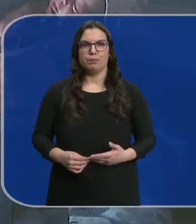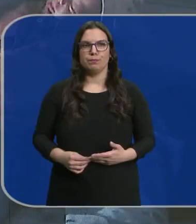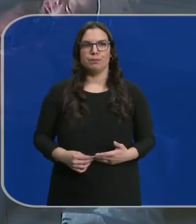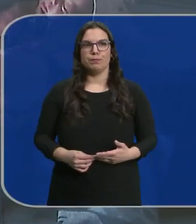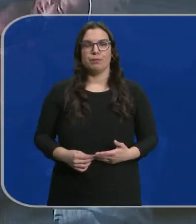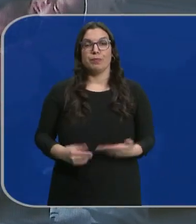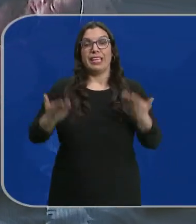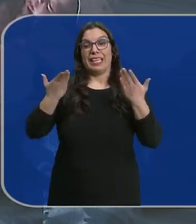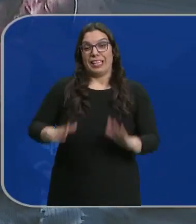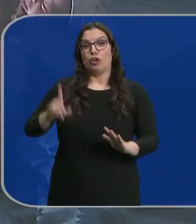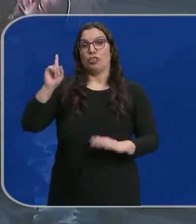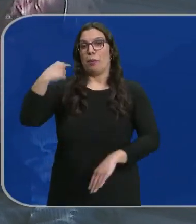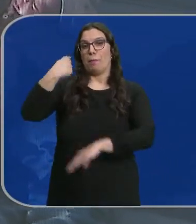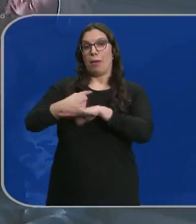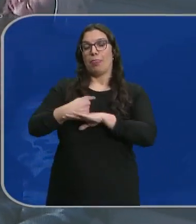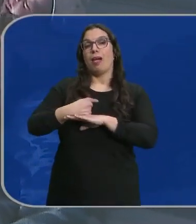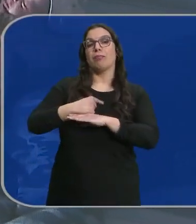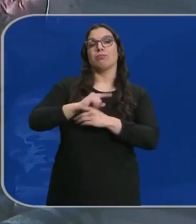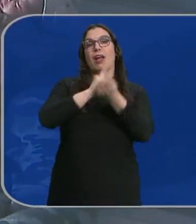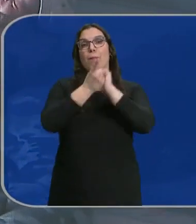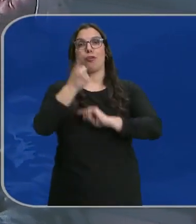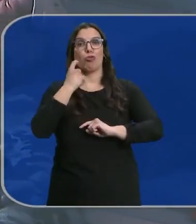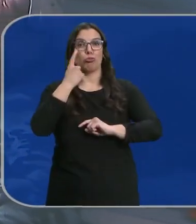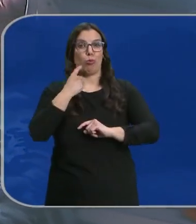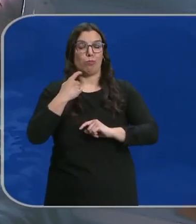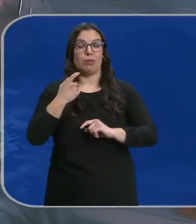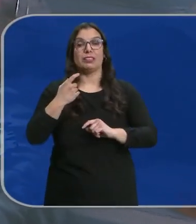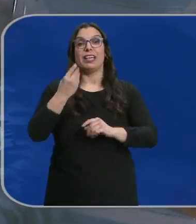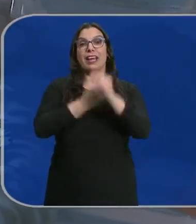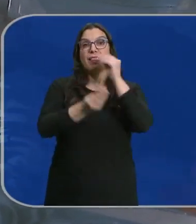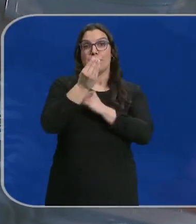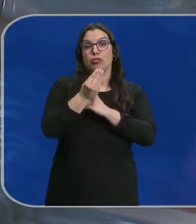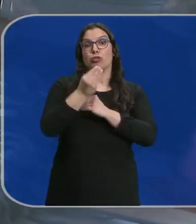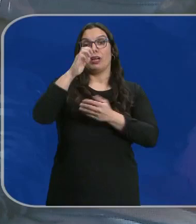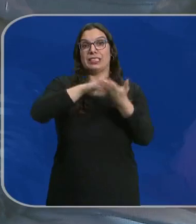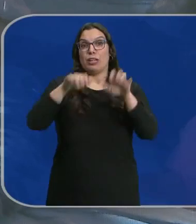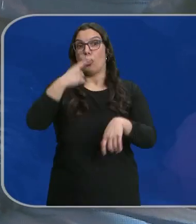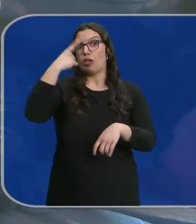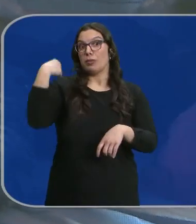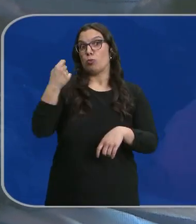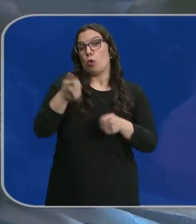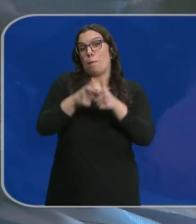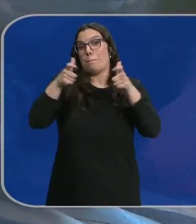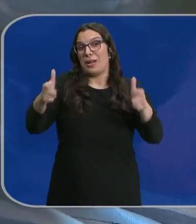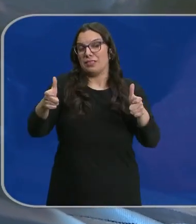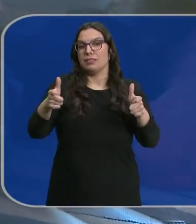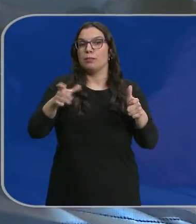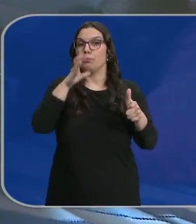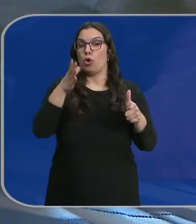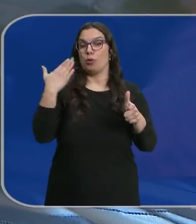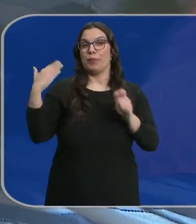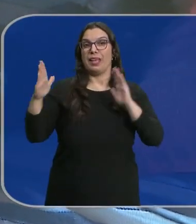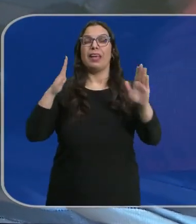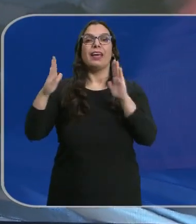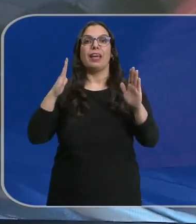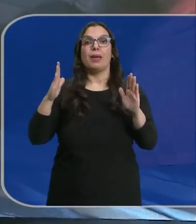Los hijos obligan también a cambiar los hábitos de consumo. El número de nacimientos en Castilla y León remontó ligeramente en 2022 después del